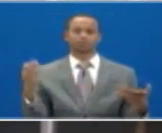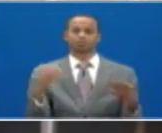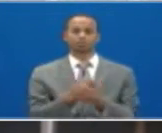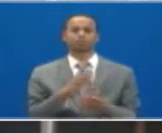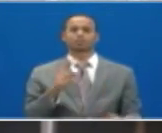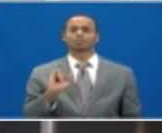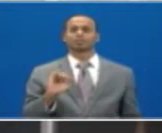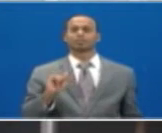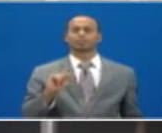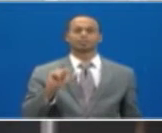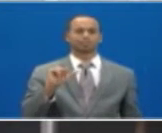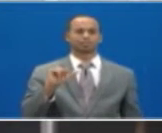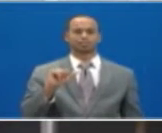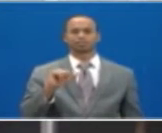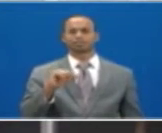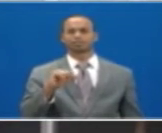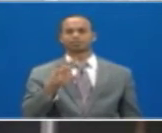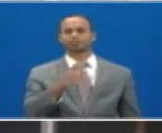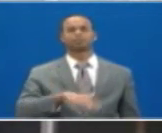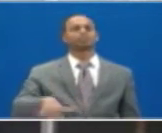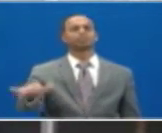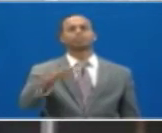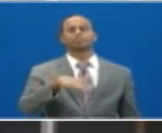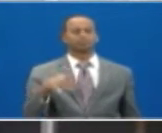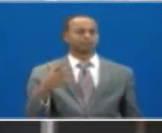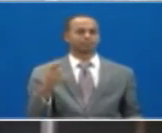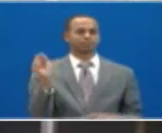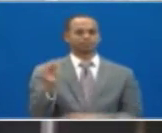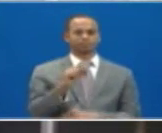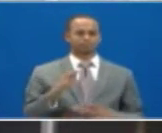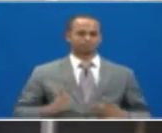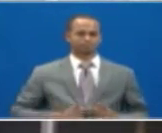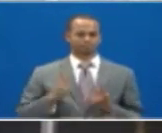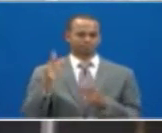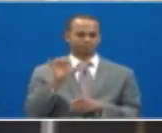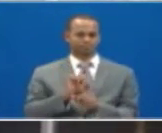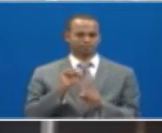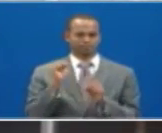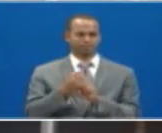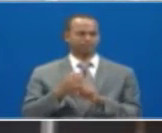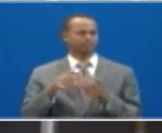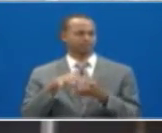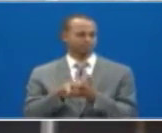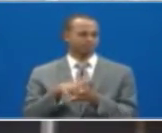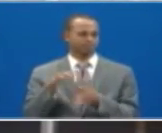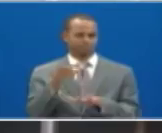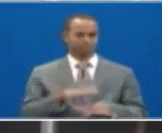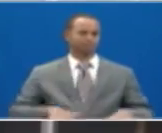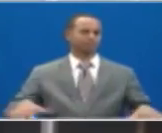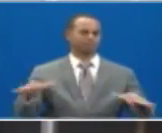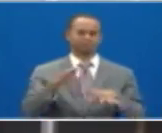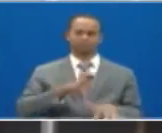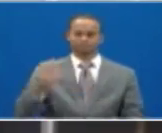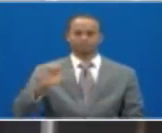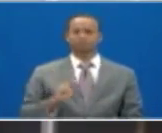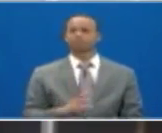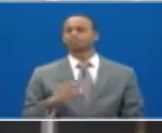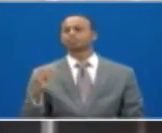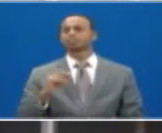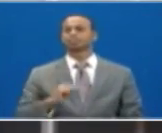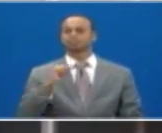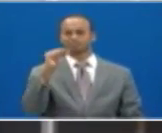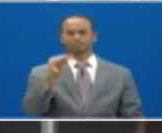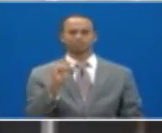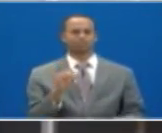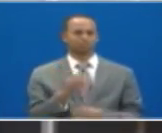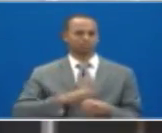La Nueva Barquita, una obra que cambia la vida de quienes vivían en condiciones vulnerables en la zona este y norte del